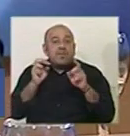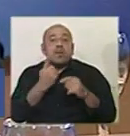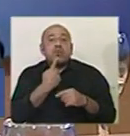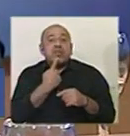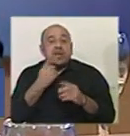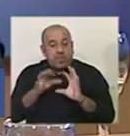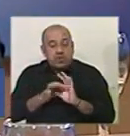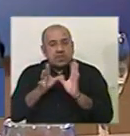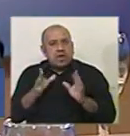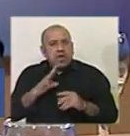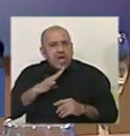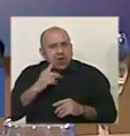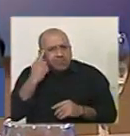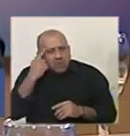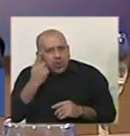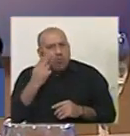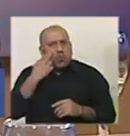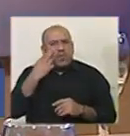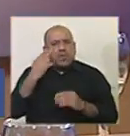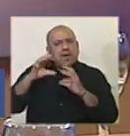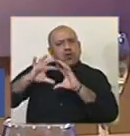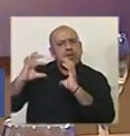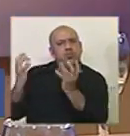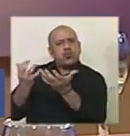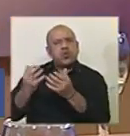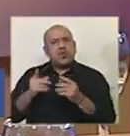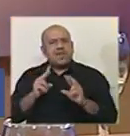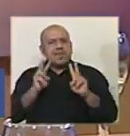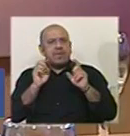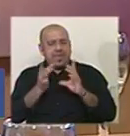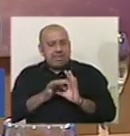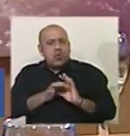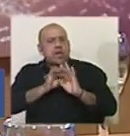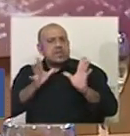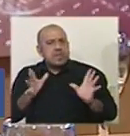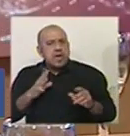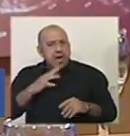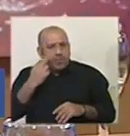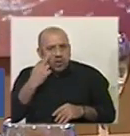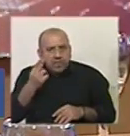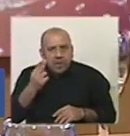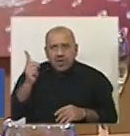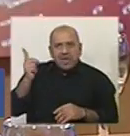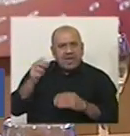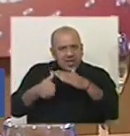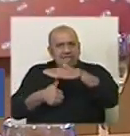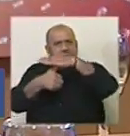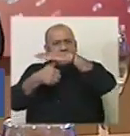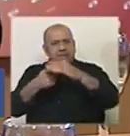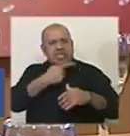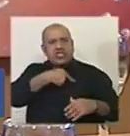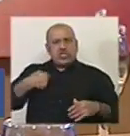democracia, hay un problema con la democracia planetaria. Entonces, ¿es Xi Jinping un líder que va